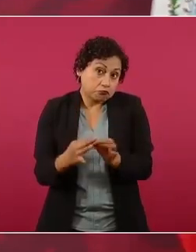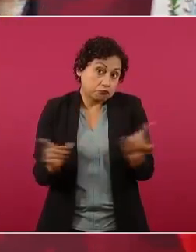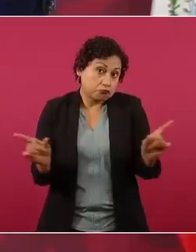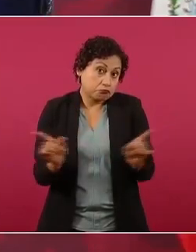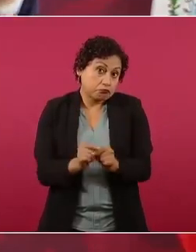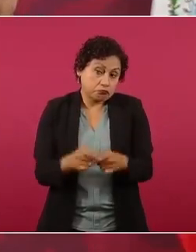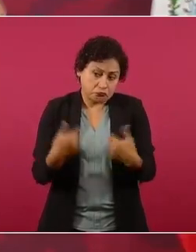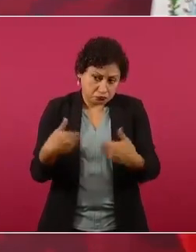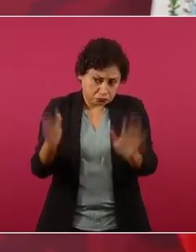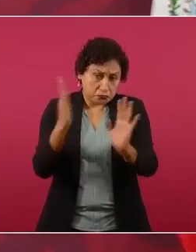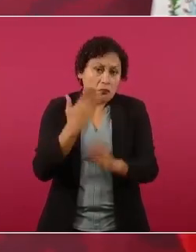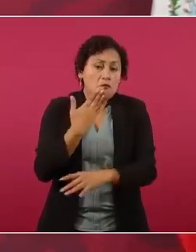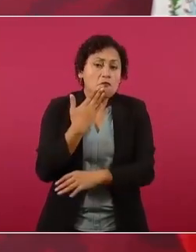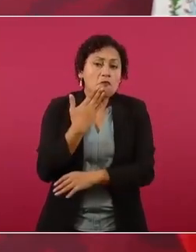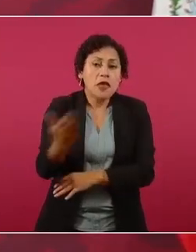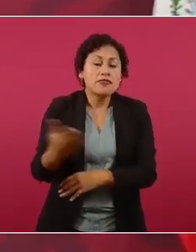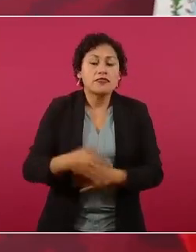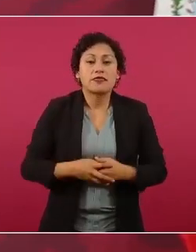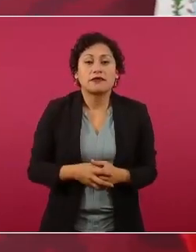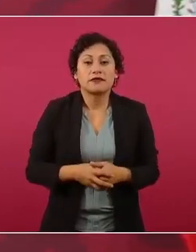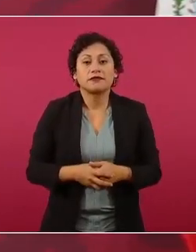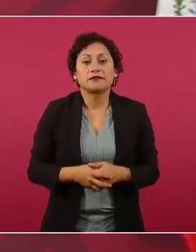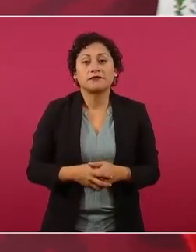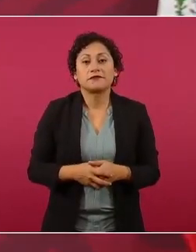Qué bueno.